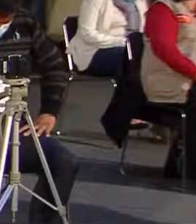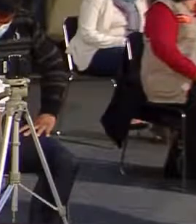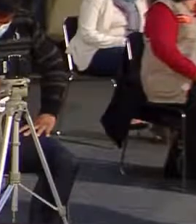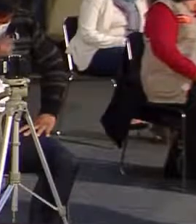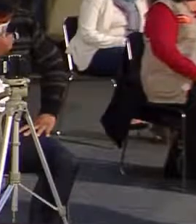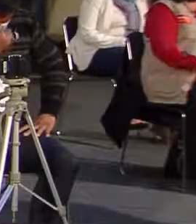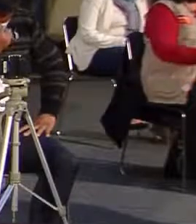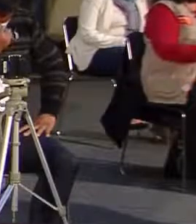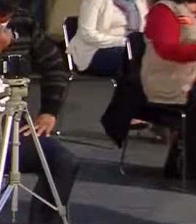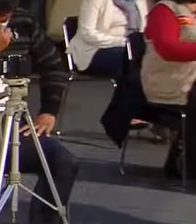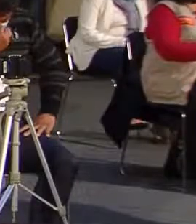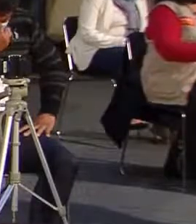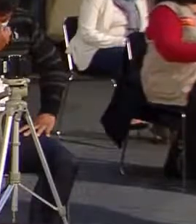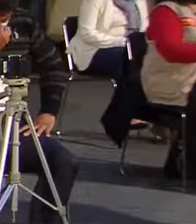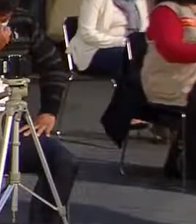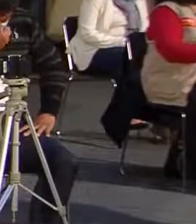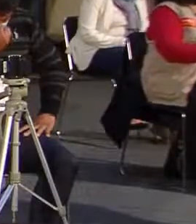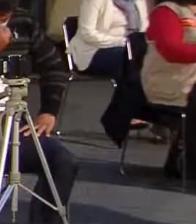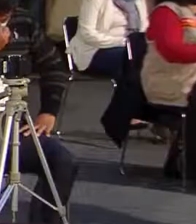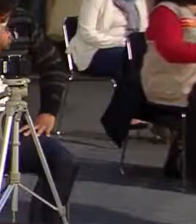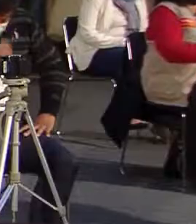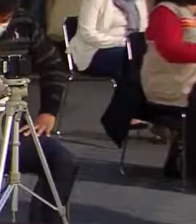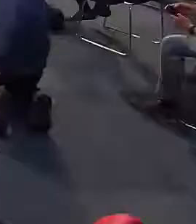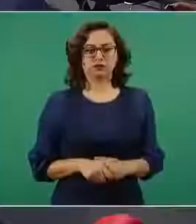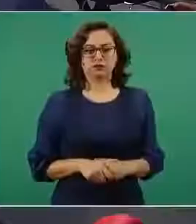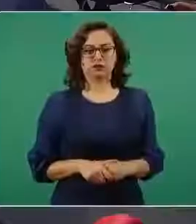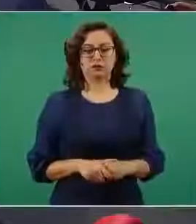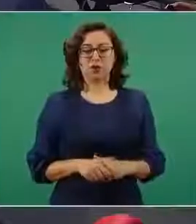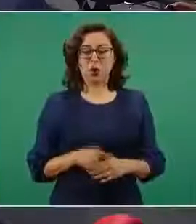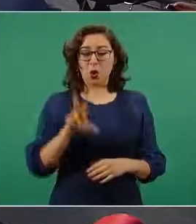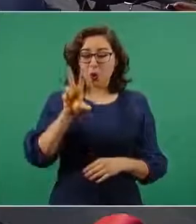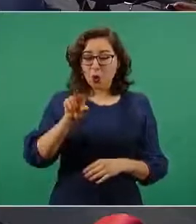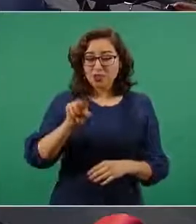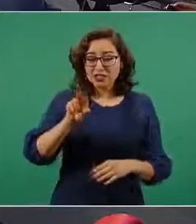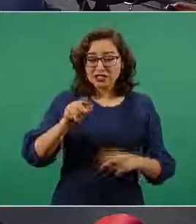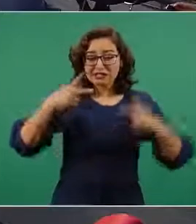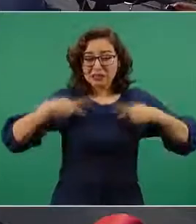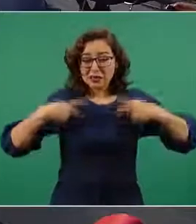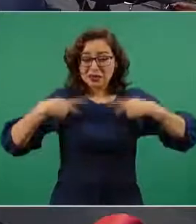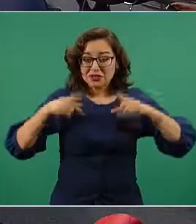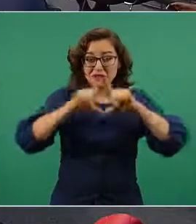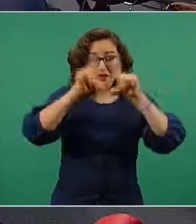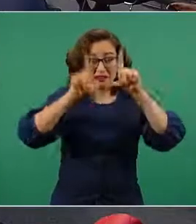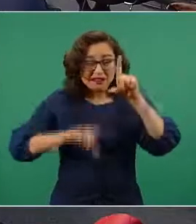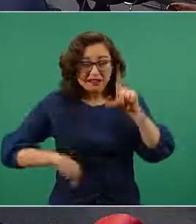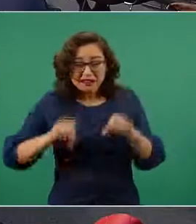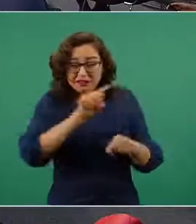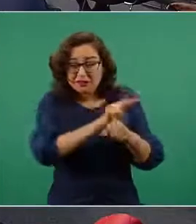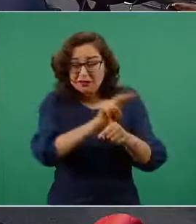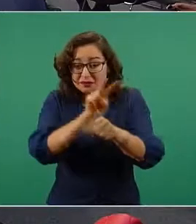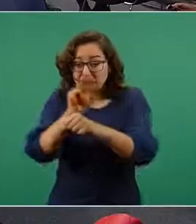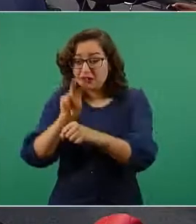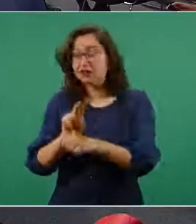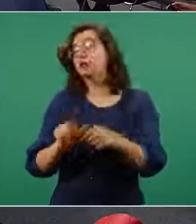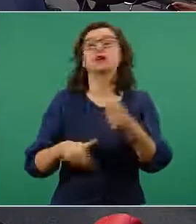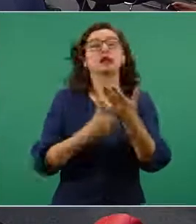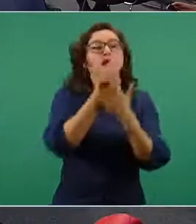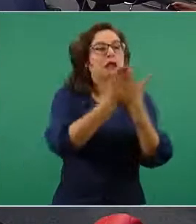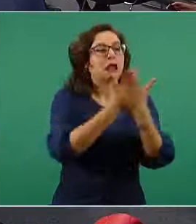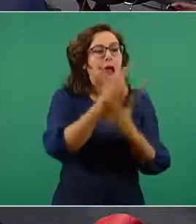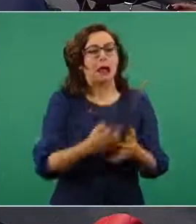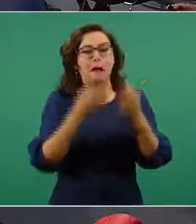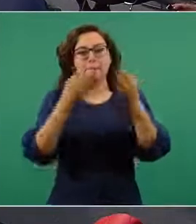que habría que fortalecer financieramente para que haya mayor personal que permita hacer